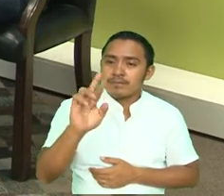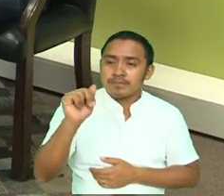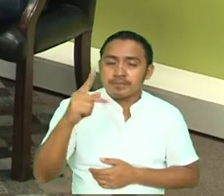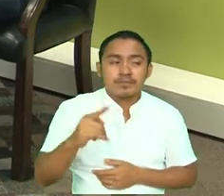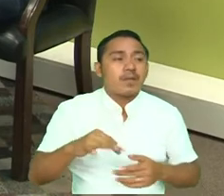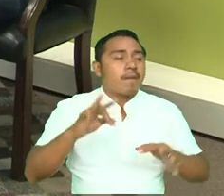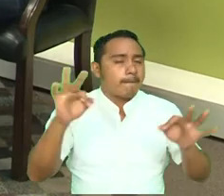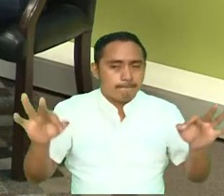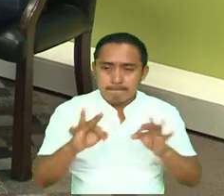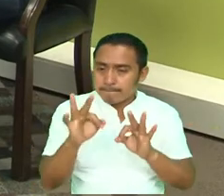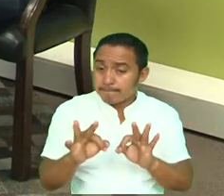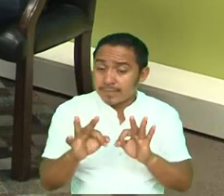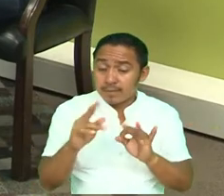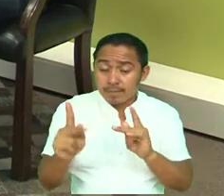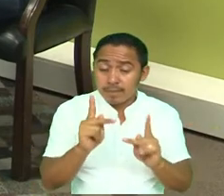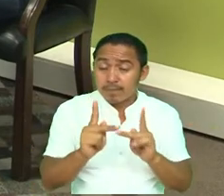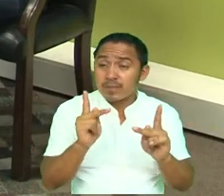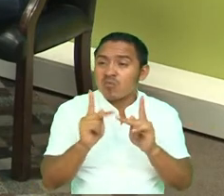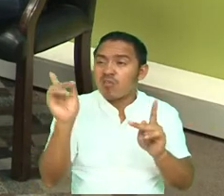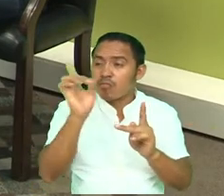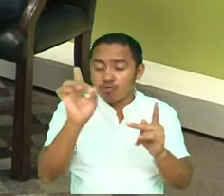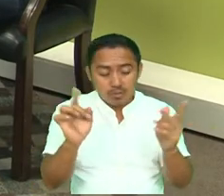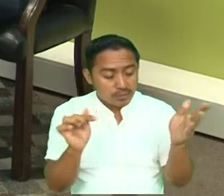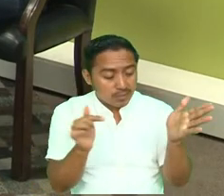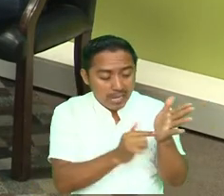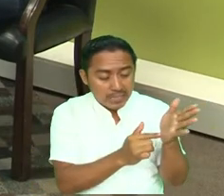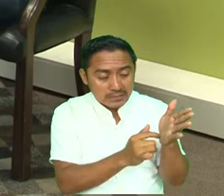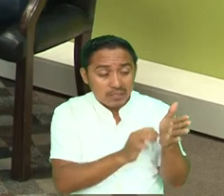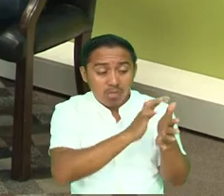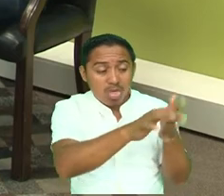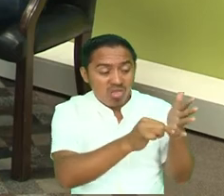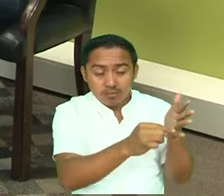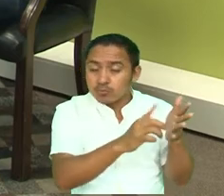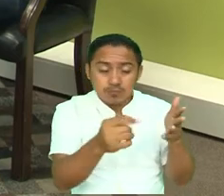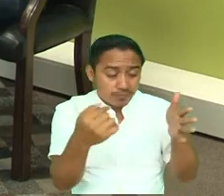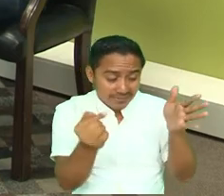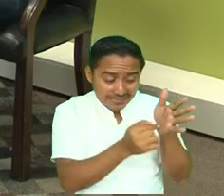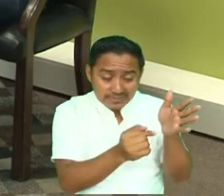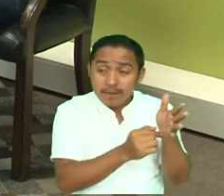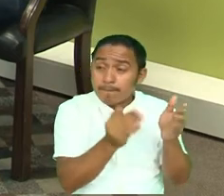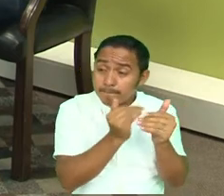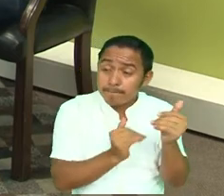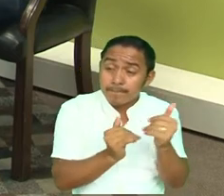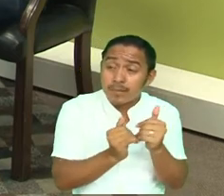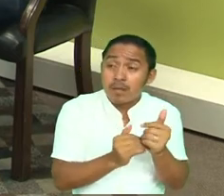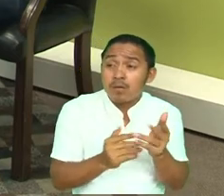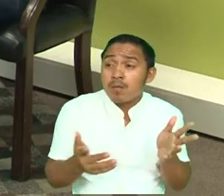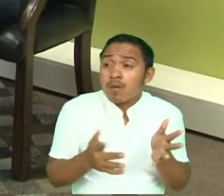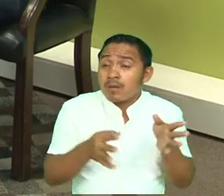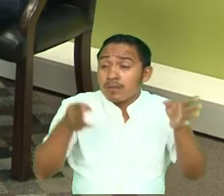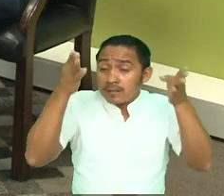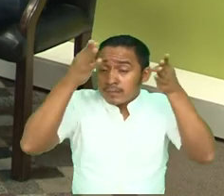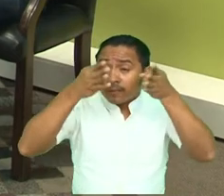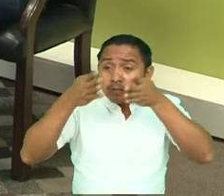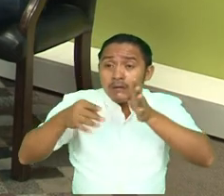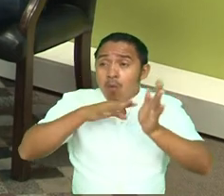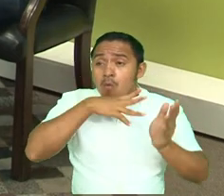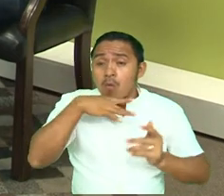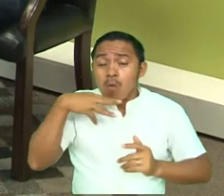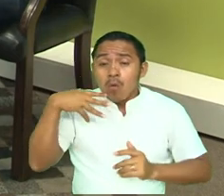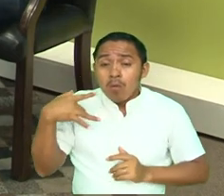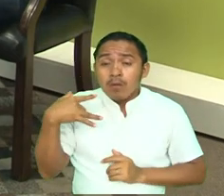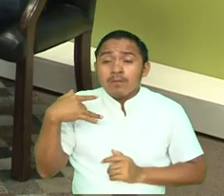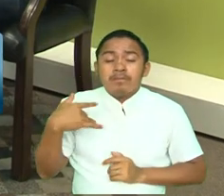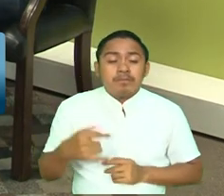lugar más preciso. Así es, ¿dónde es que hay mayor concentración? Entonces ahí vemos tanto lo que es la concentración del color, entre